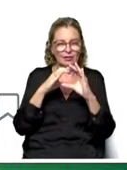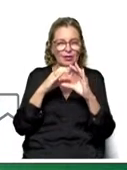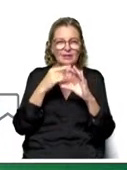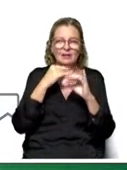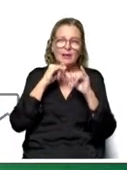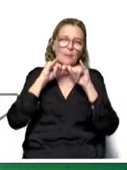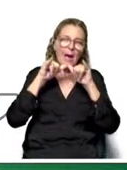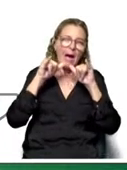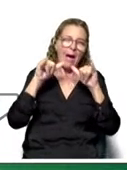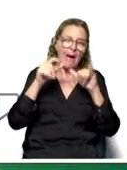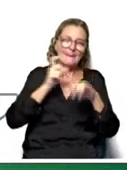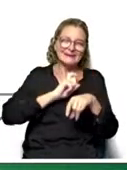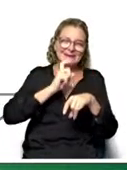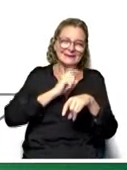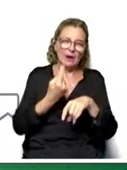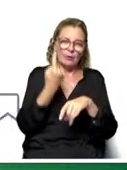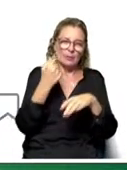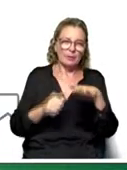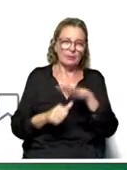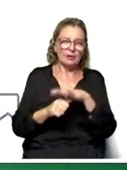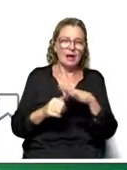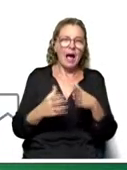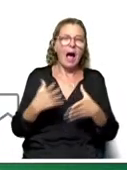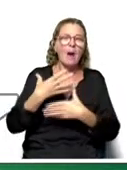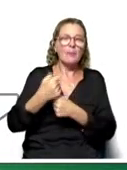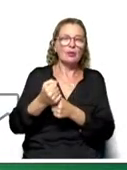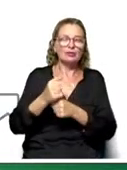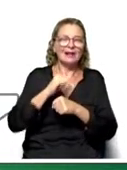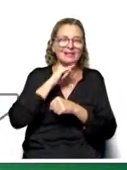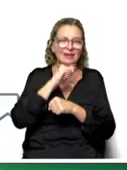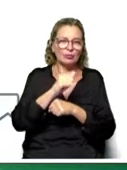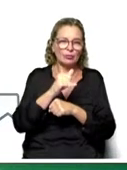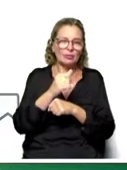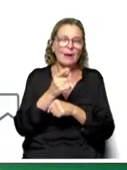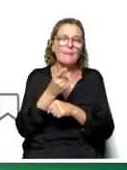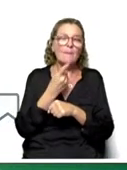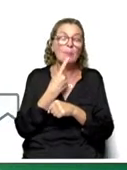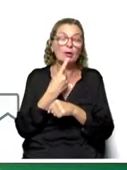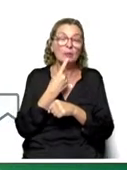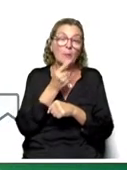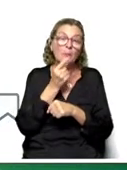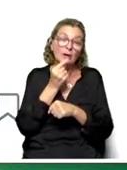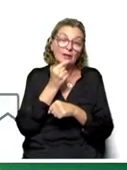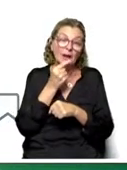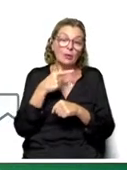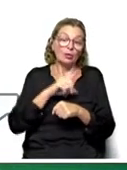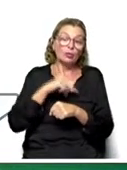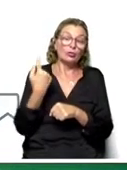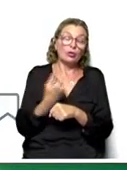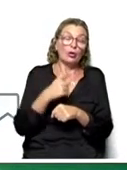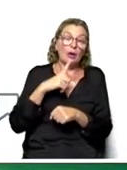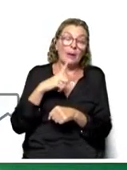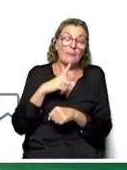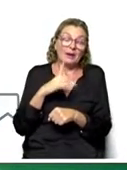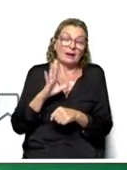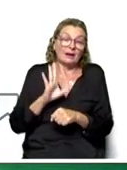difamar a un candidato, pero que se apoyan en denuncias judiciales para que todos, que esperan el veredicto de la justicia, y así la operación tiene tiempo suficiente